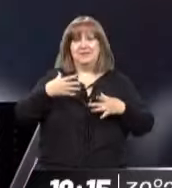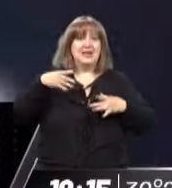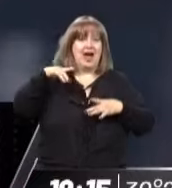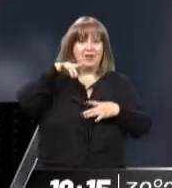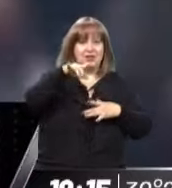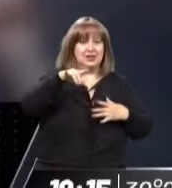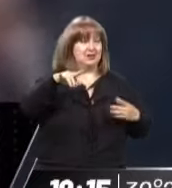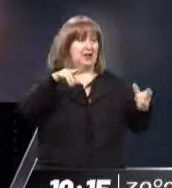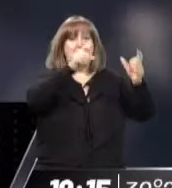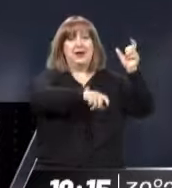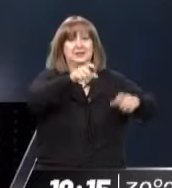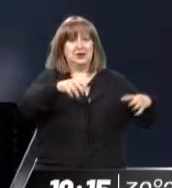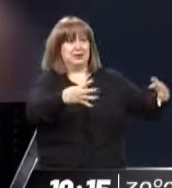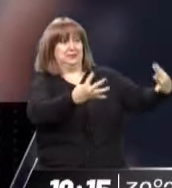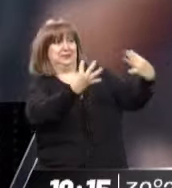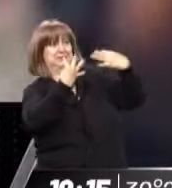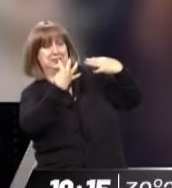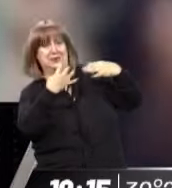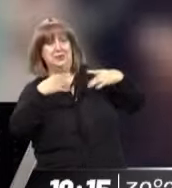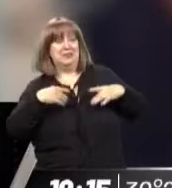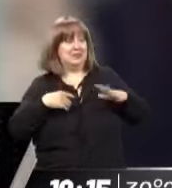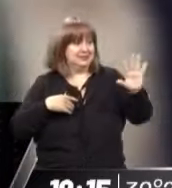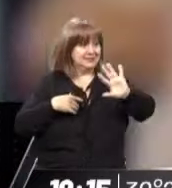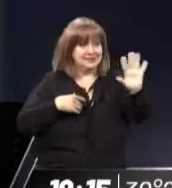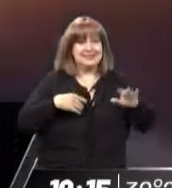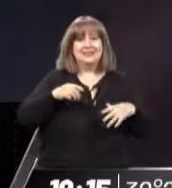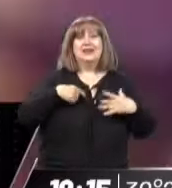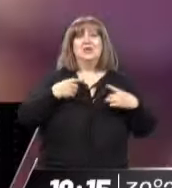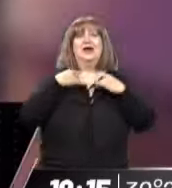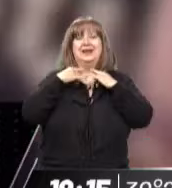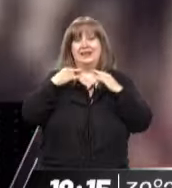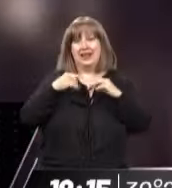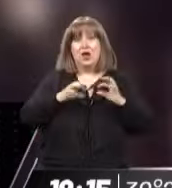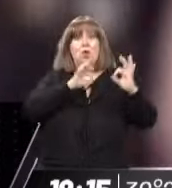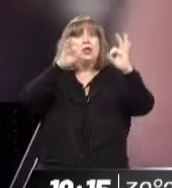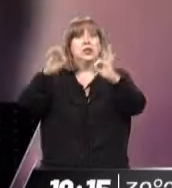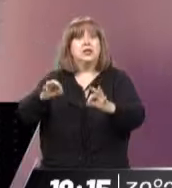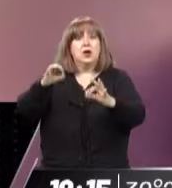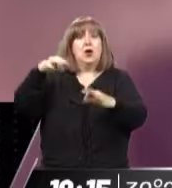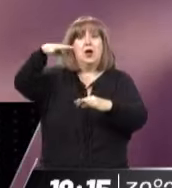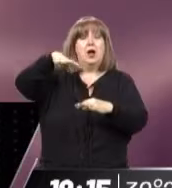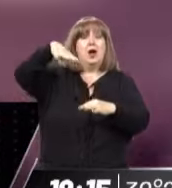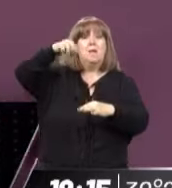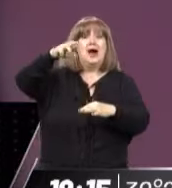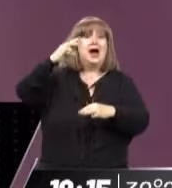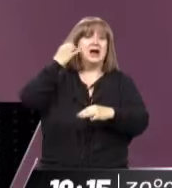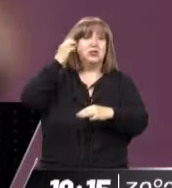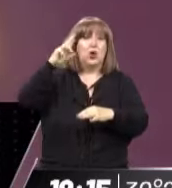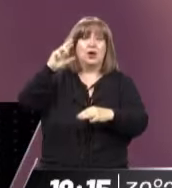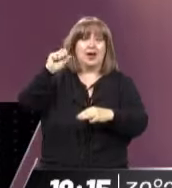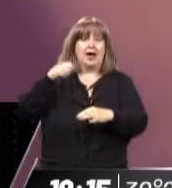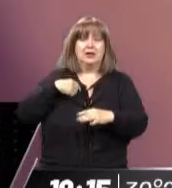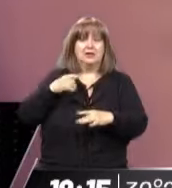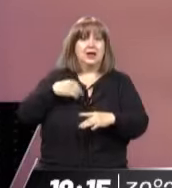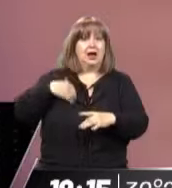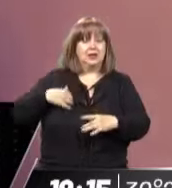y todo esto que ha sucedido con los jugadores de la selección y demás. Y cuando llegó a Mallorca, lo mismo, argentinos